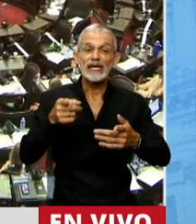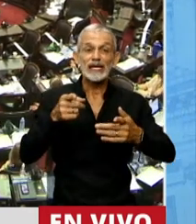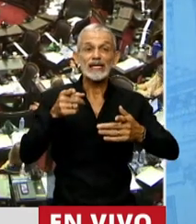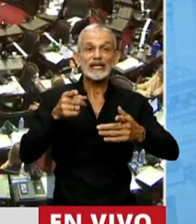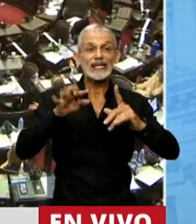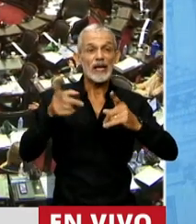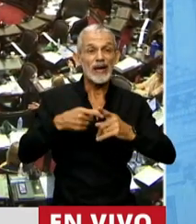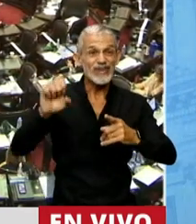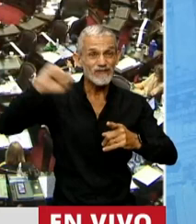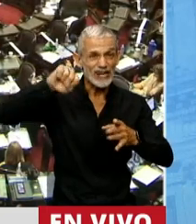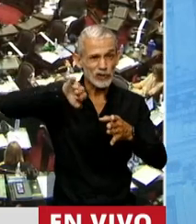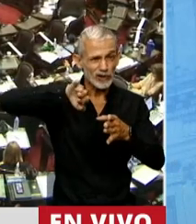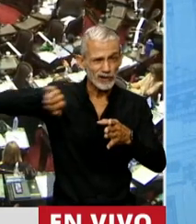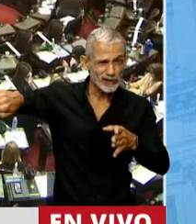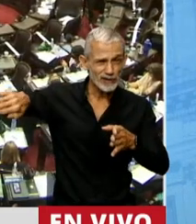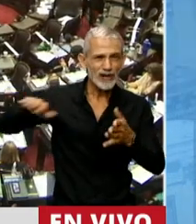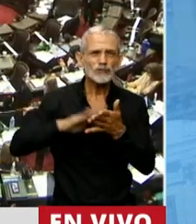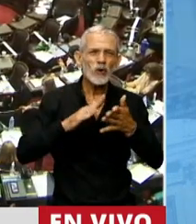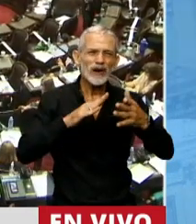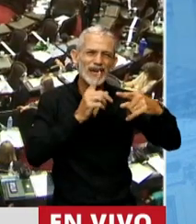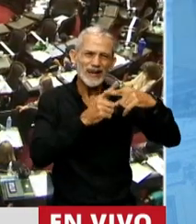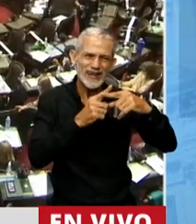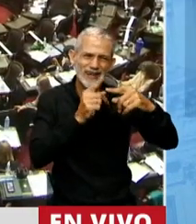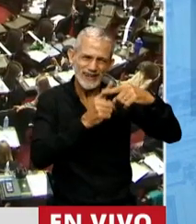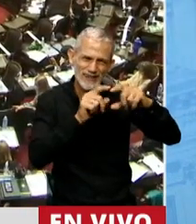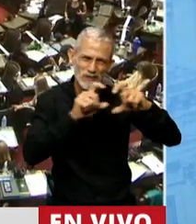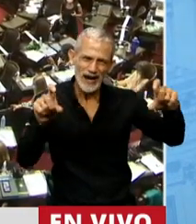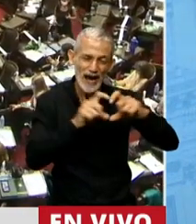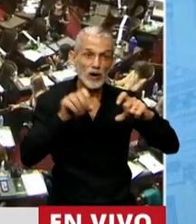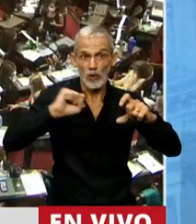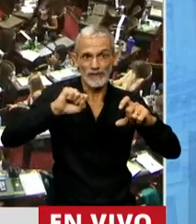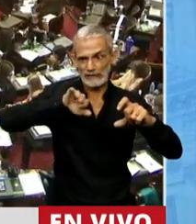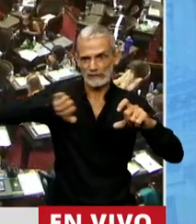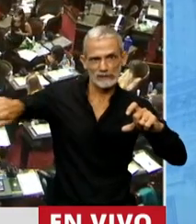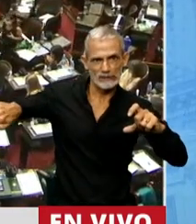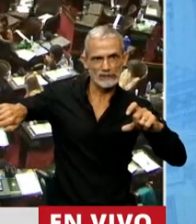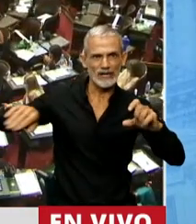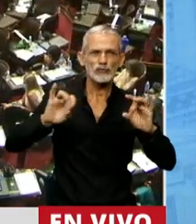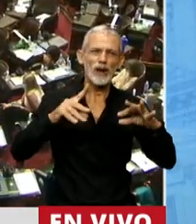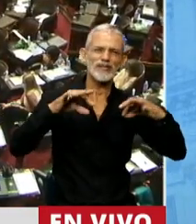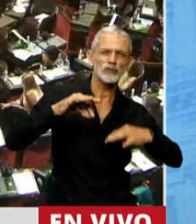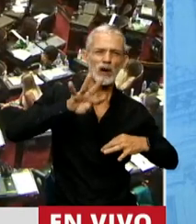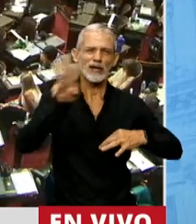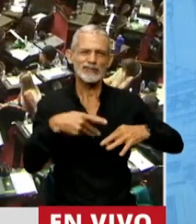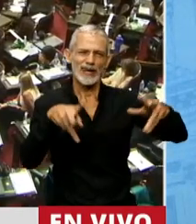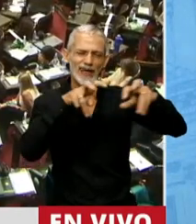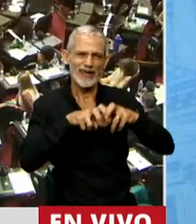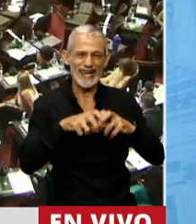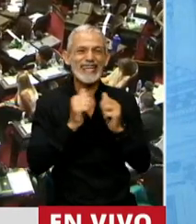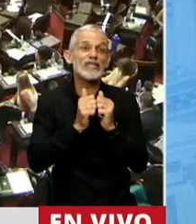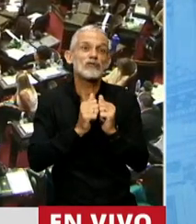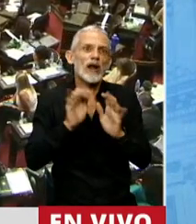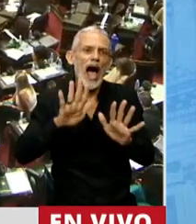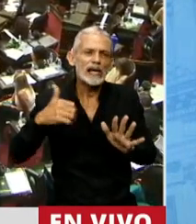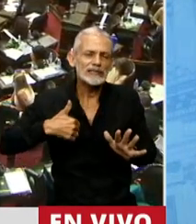componente inflacionario de la movilidad jubilatoria como esta ley pretende hacer, con la historia de la Argentina,